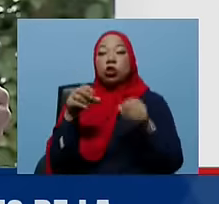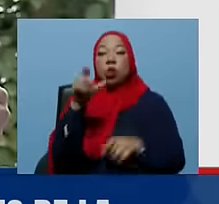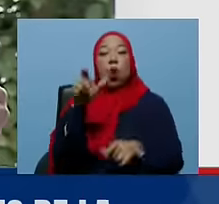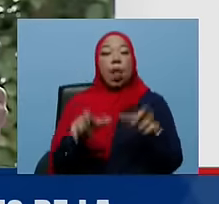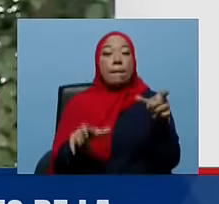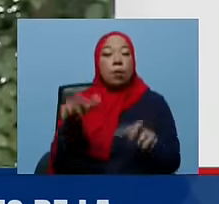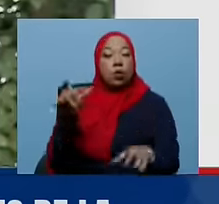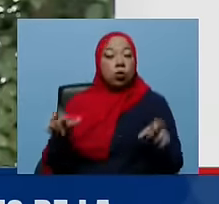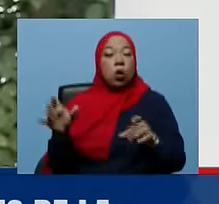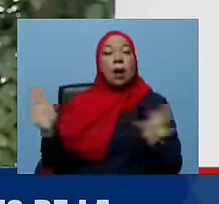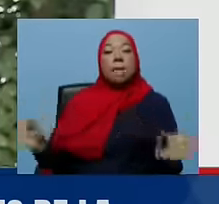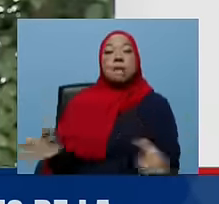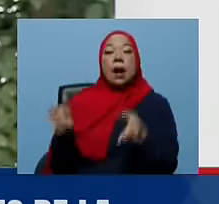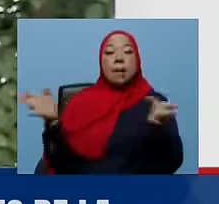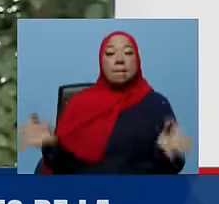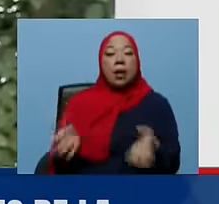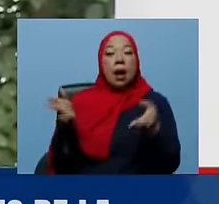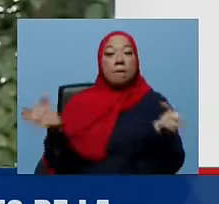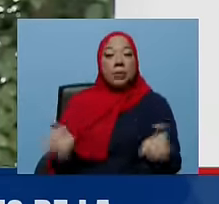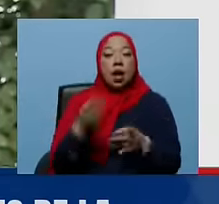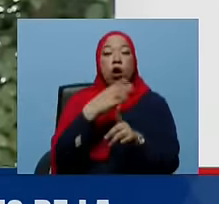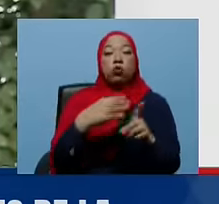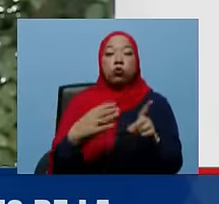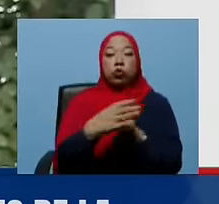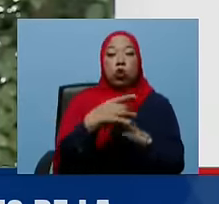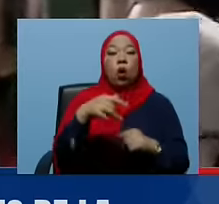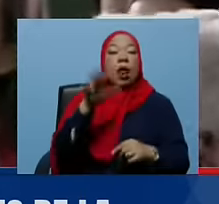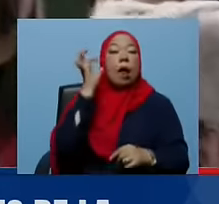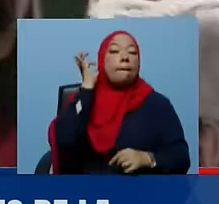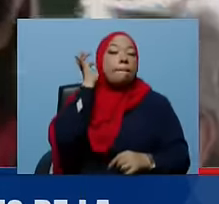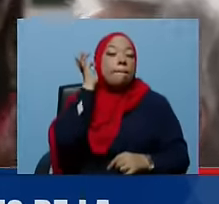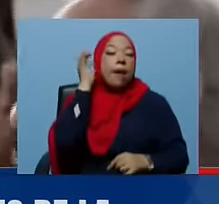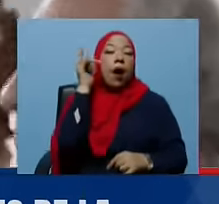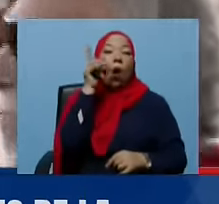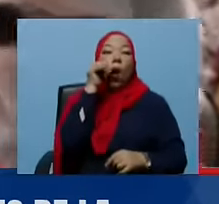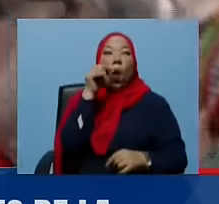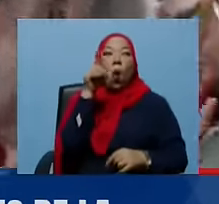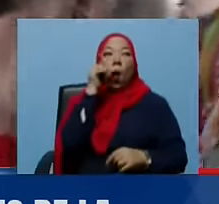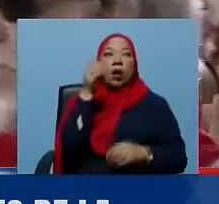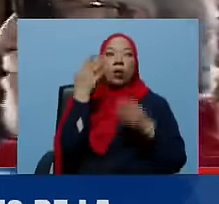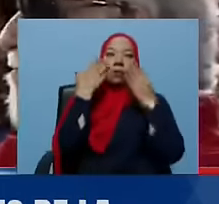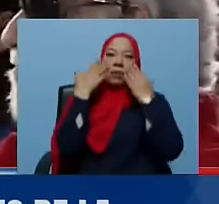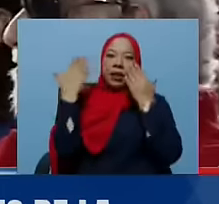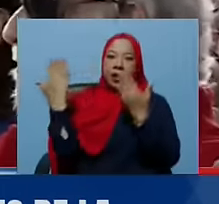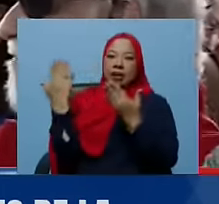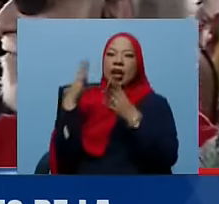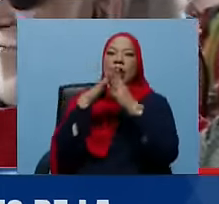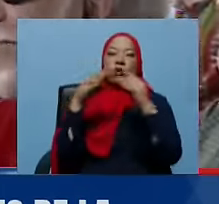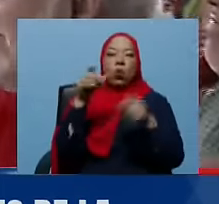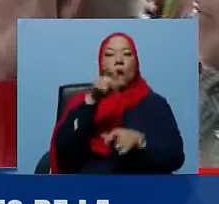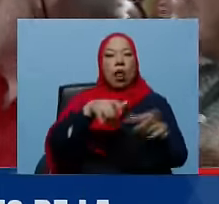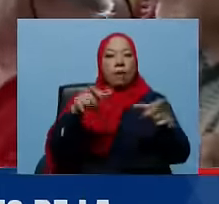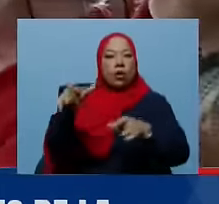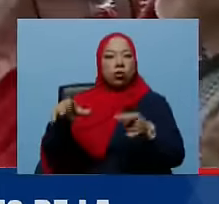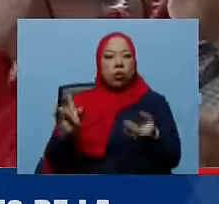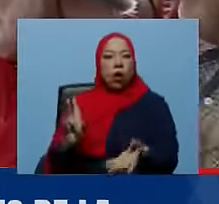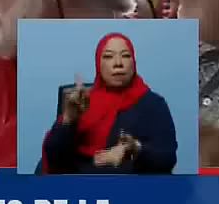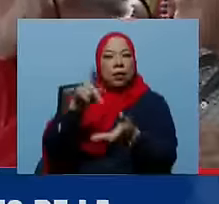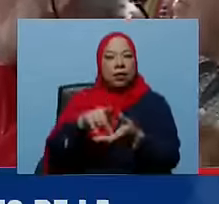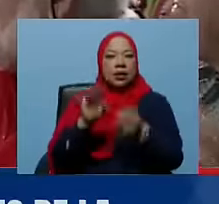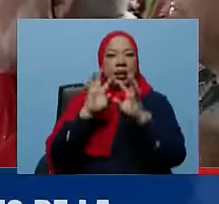Rossi, Aracelis García, a Lisbeth Villalba, a Javier